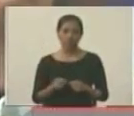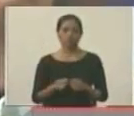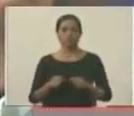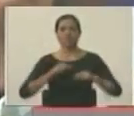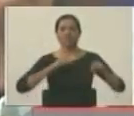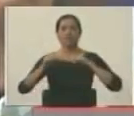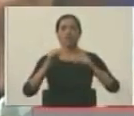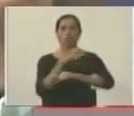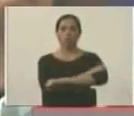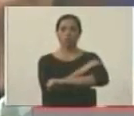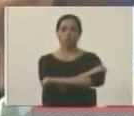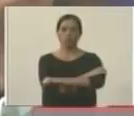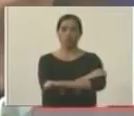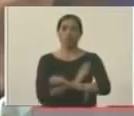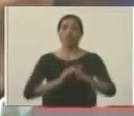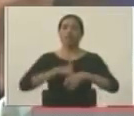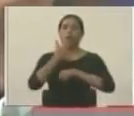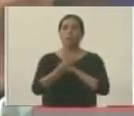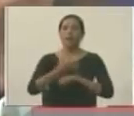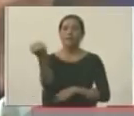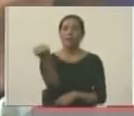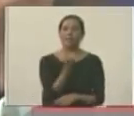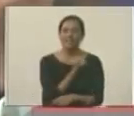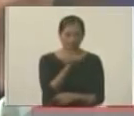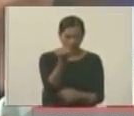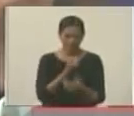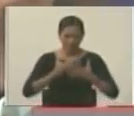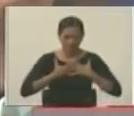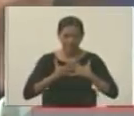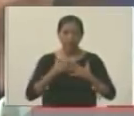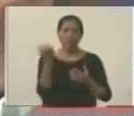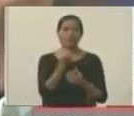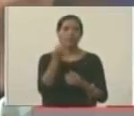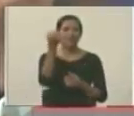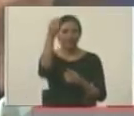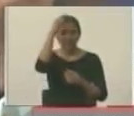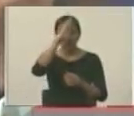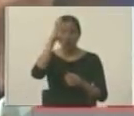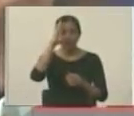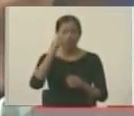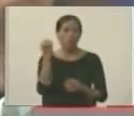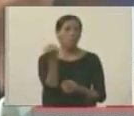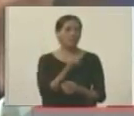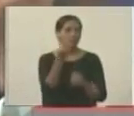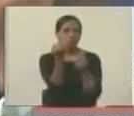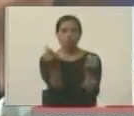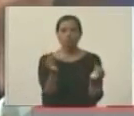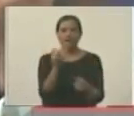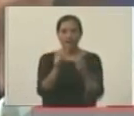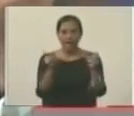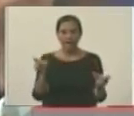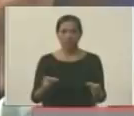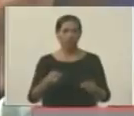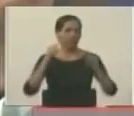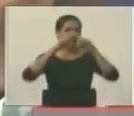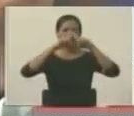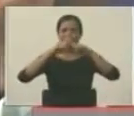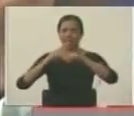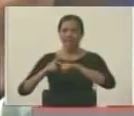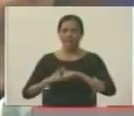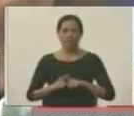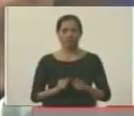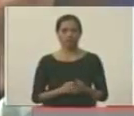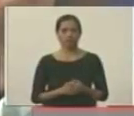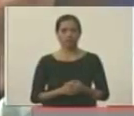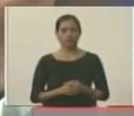oposición. De los planes para matarme, para matarte, para matar mucha gente. De la contratación XXXX. De los